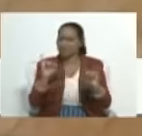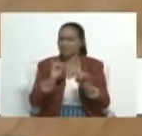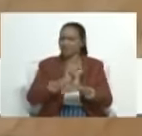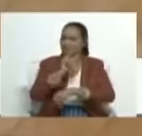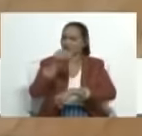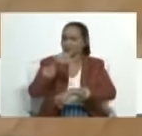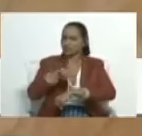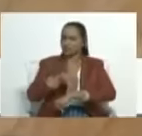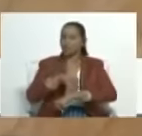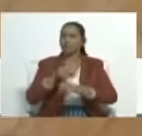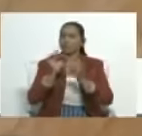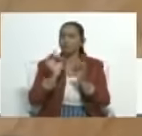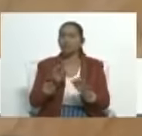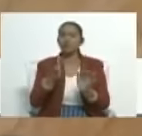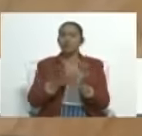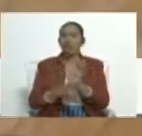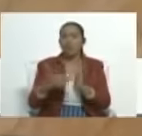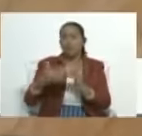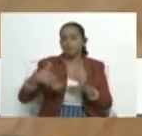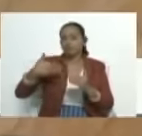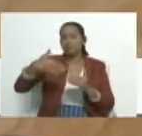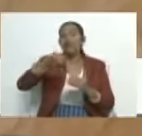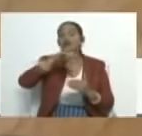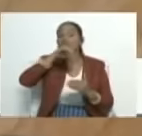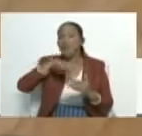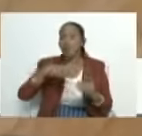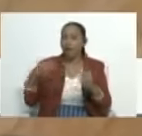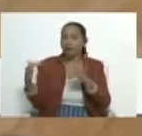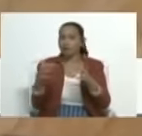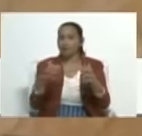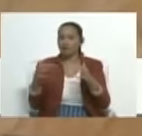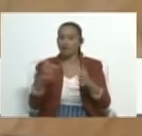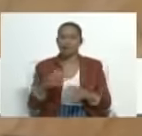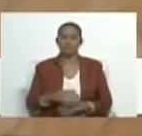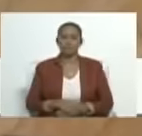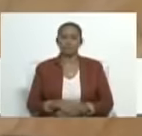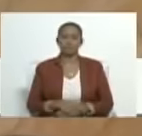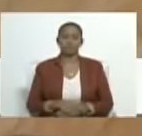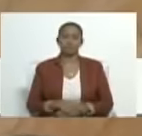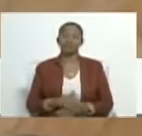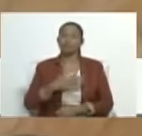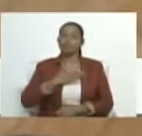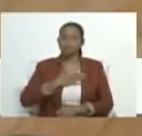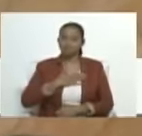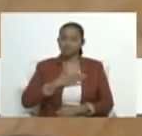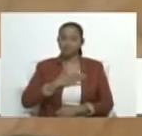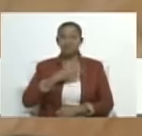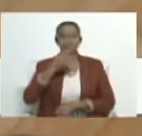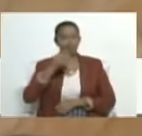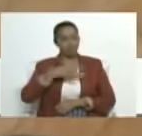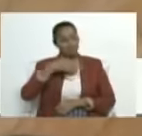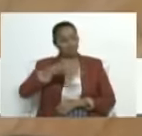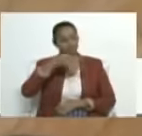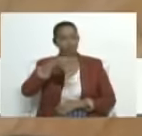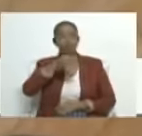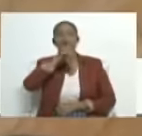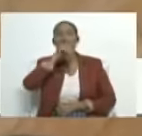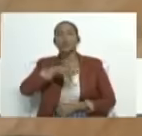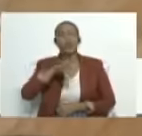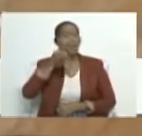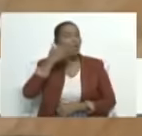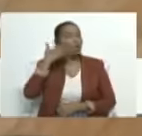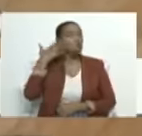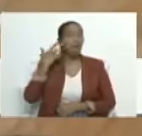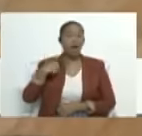nos llevó a una batalla. A nosotros, y esto lo decimos con profundo orgullo, a nosotros nadie nos regaló